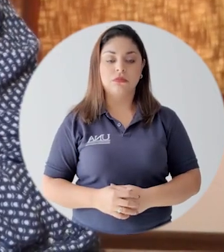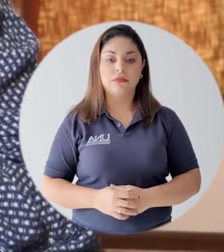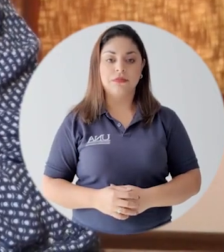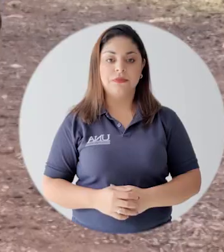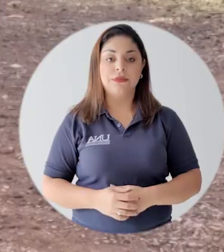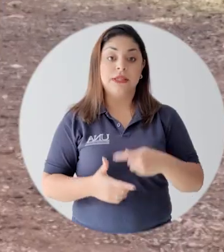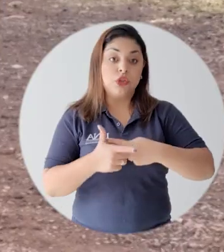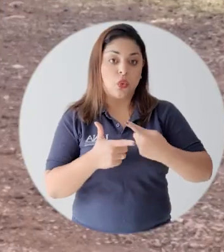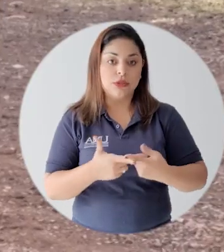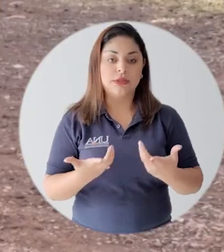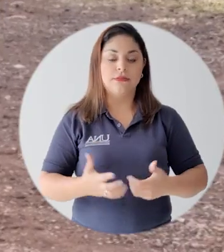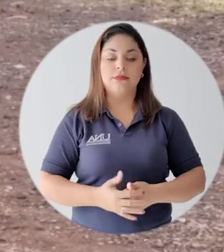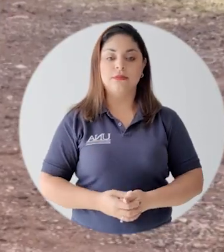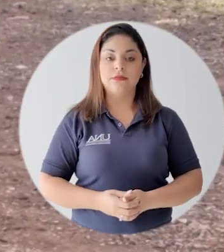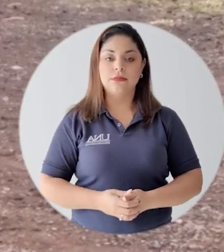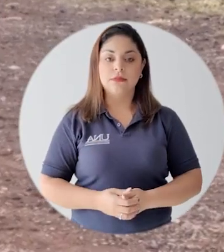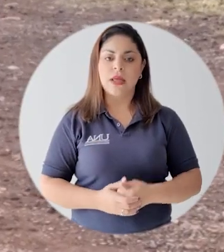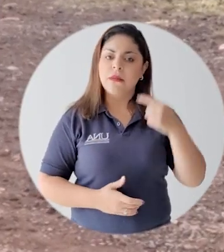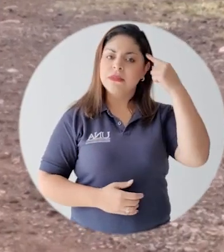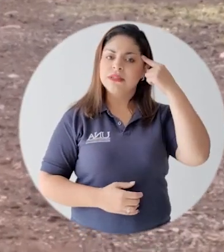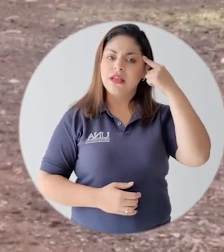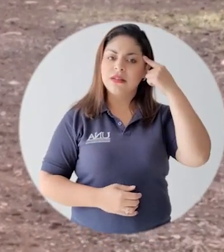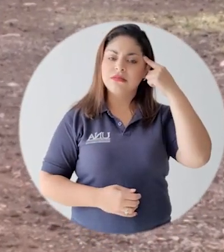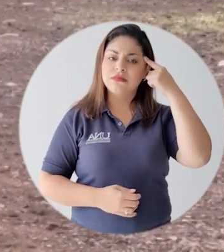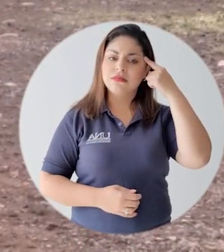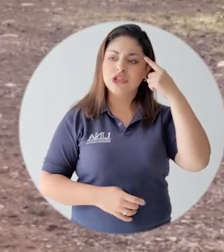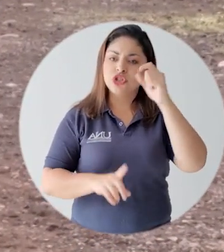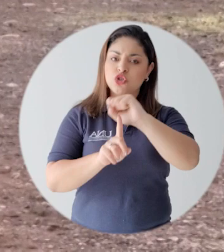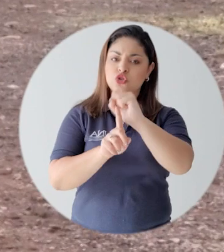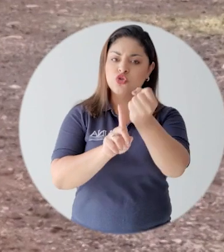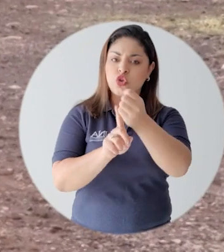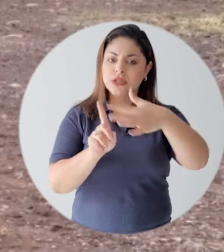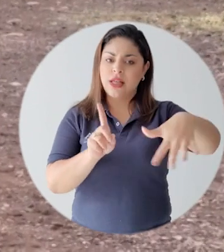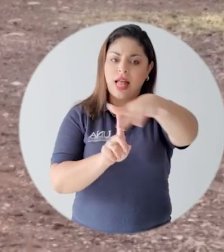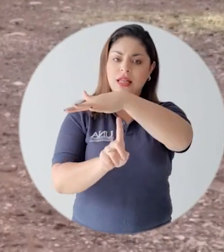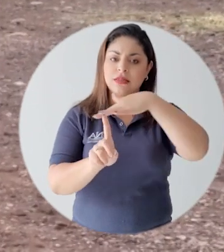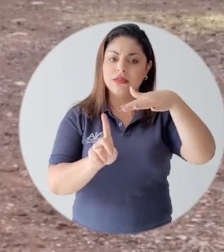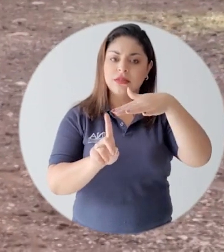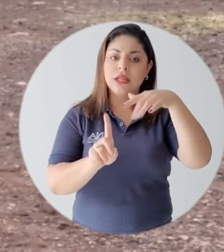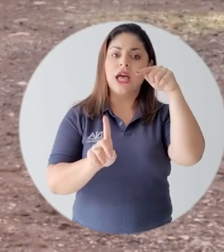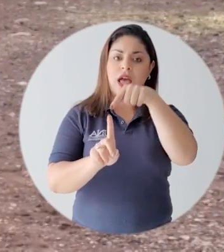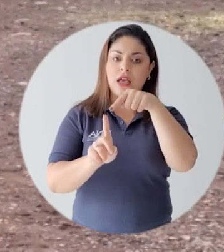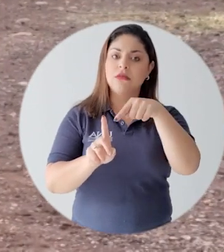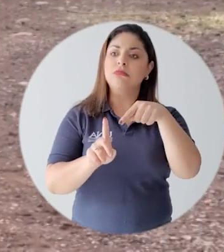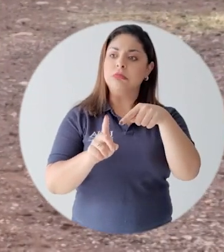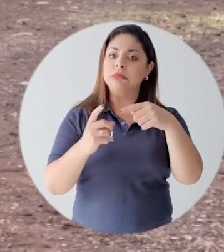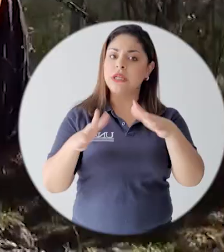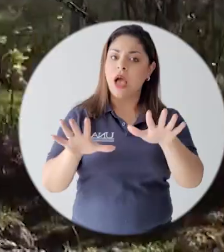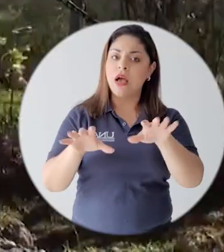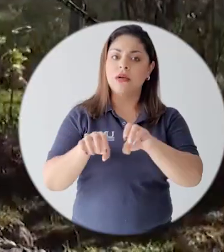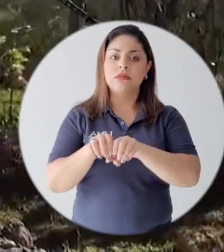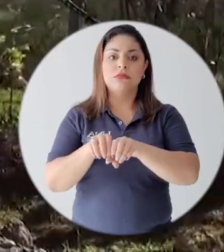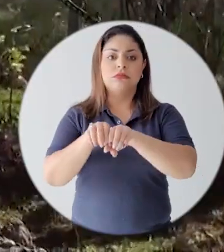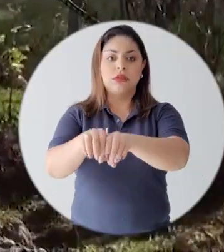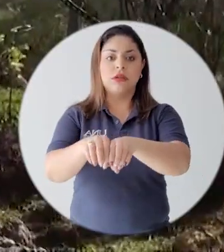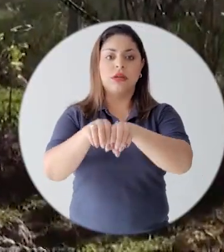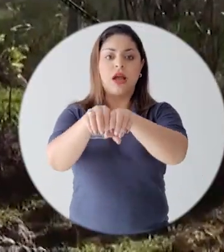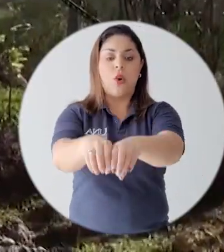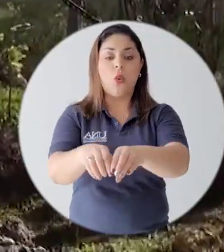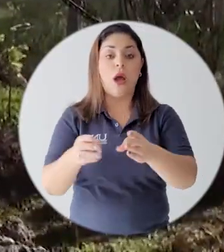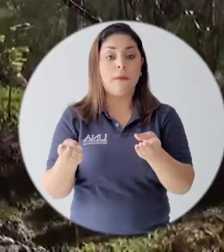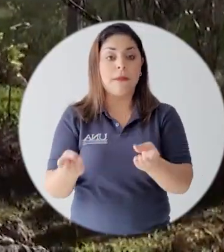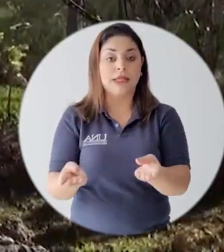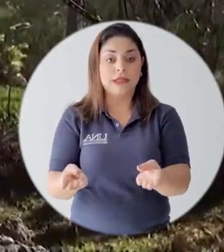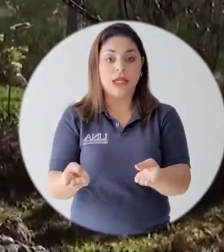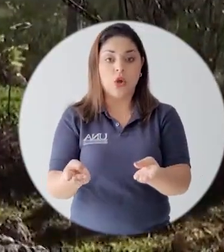Entonces, cuando se piensa en una sociedad en donde están saliendo graduados